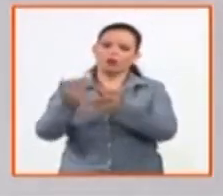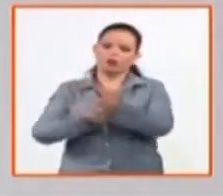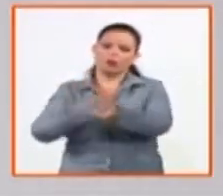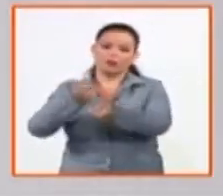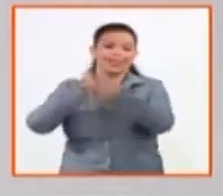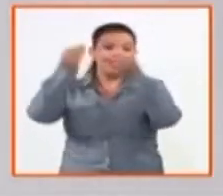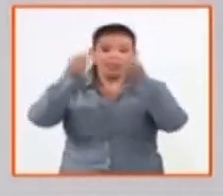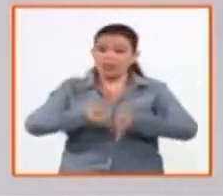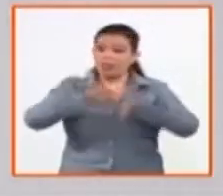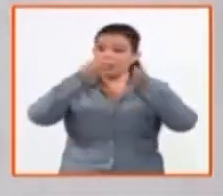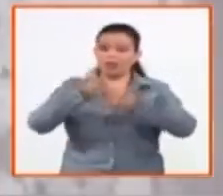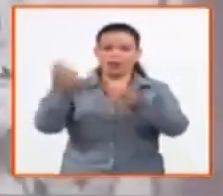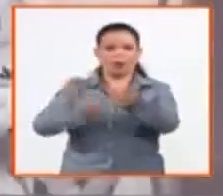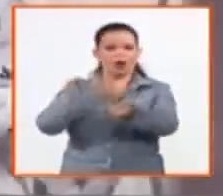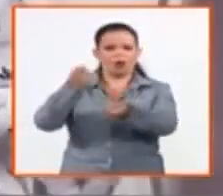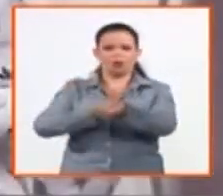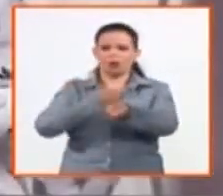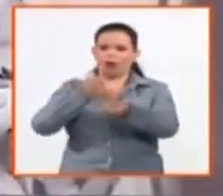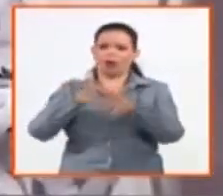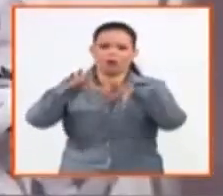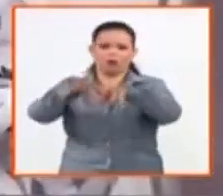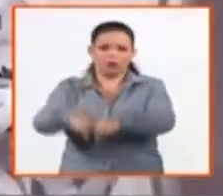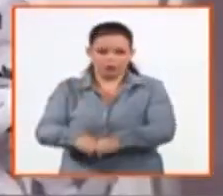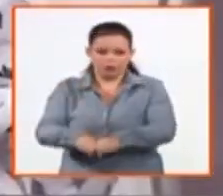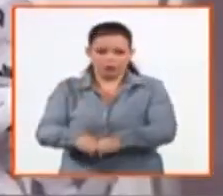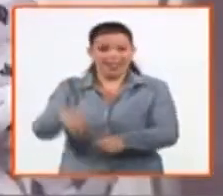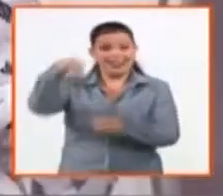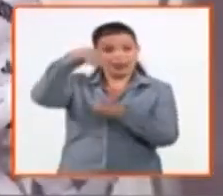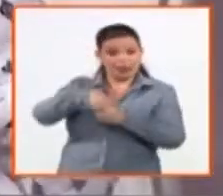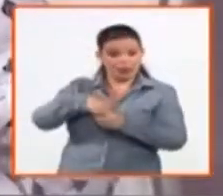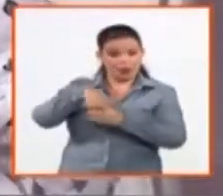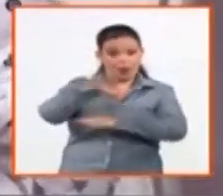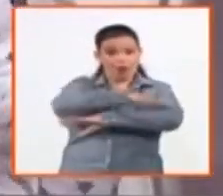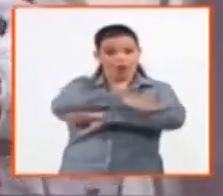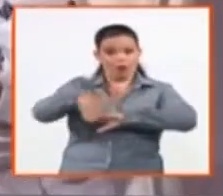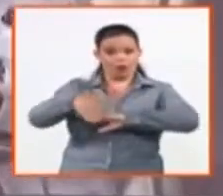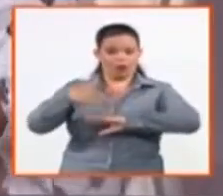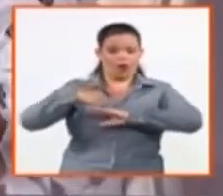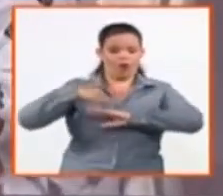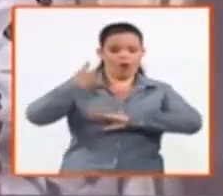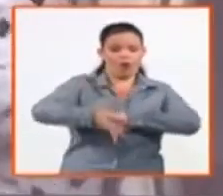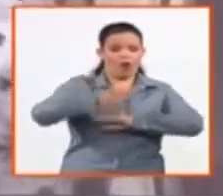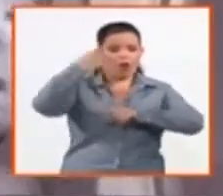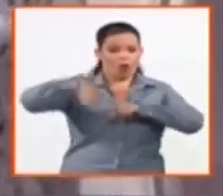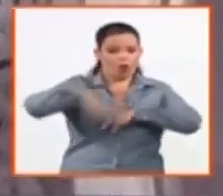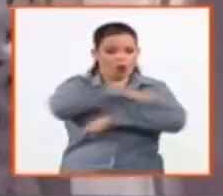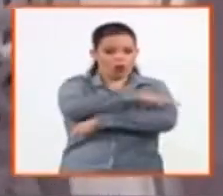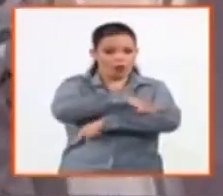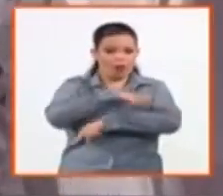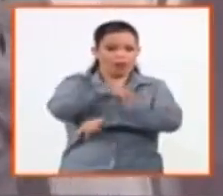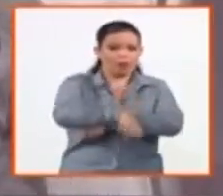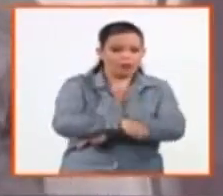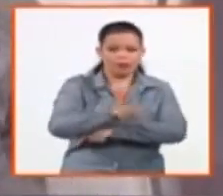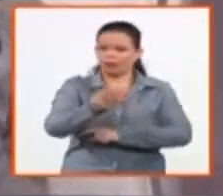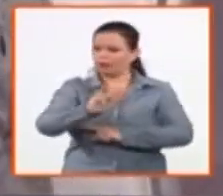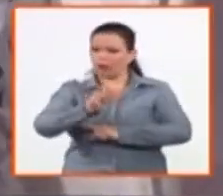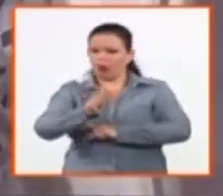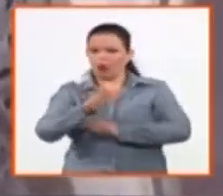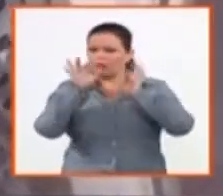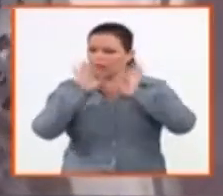por Afganistán, no más allá de la frontera. Eso es lo primero. Siempre se han circunscrito al país, al territorio. Ya